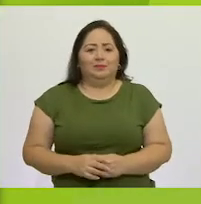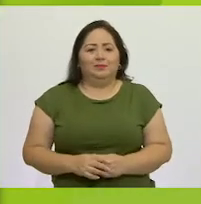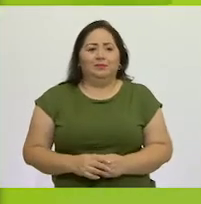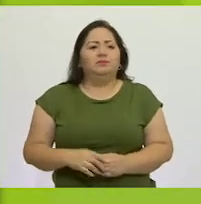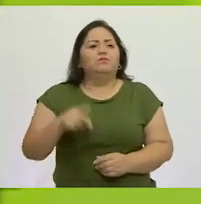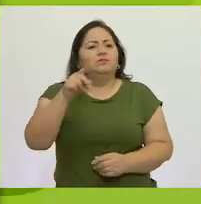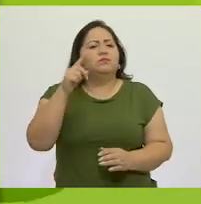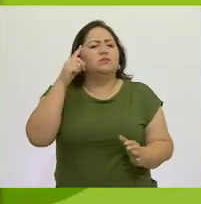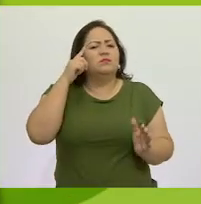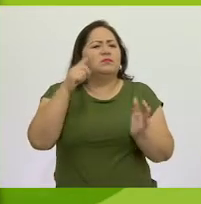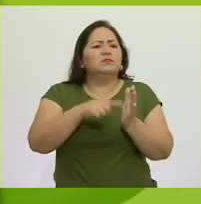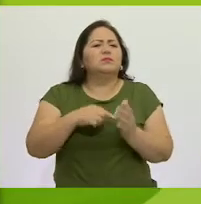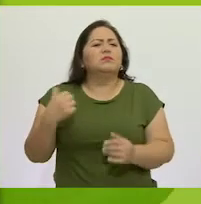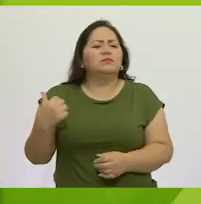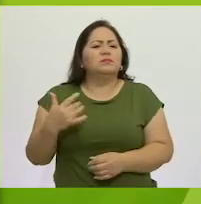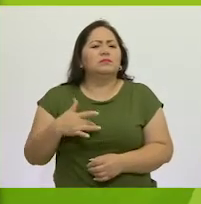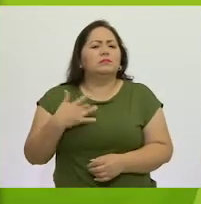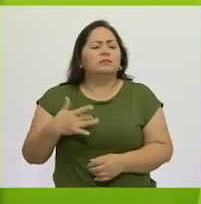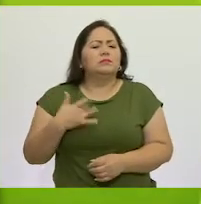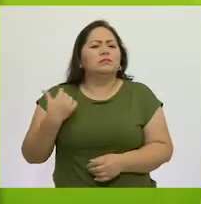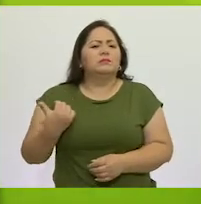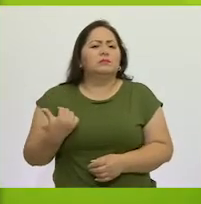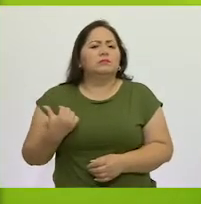¿Qué crees que está sintiendo?